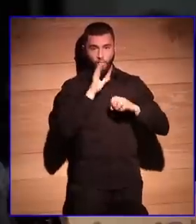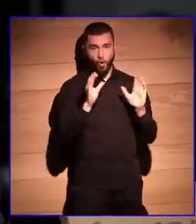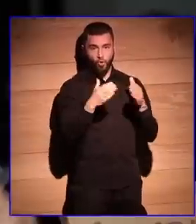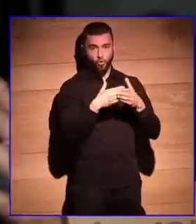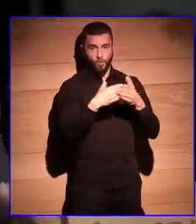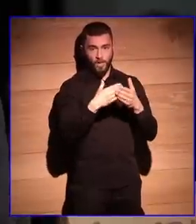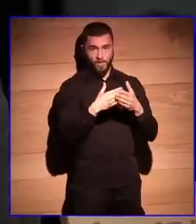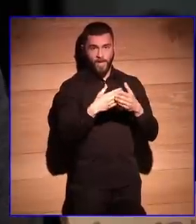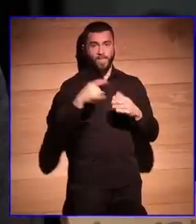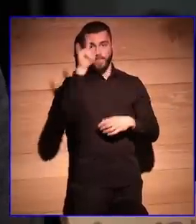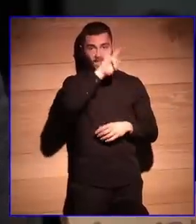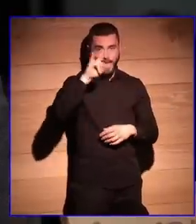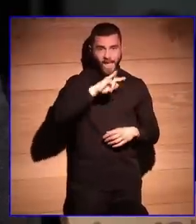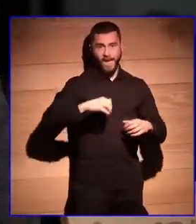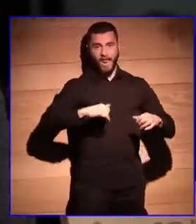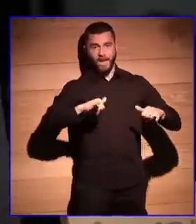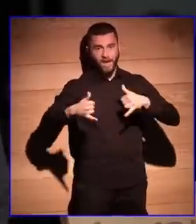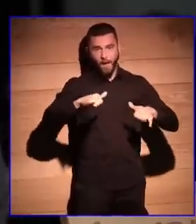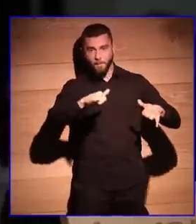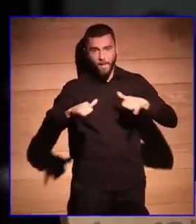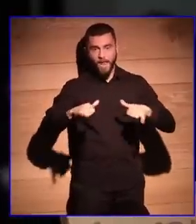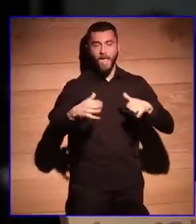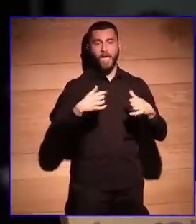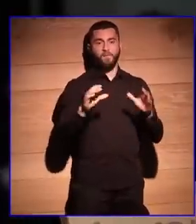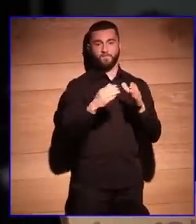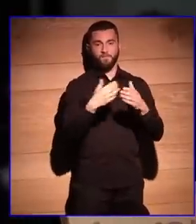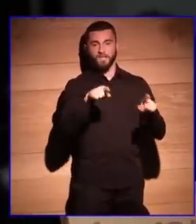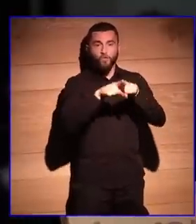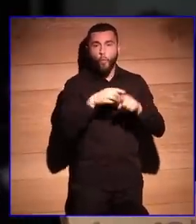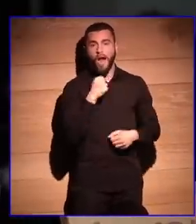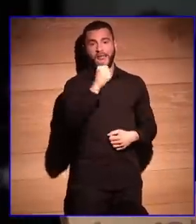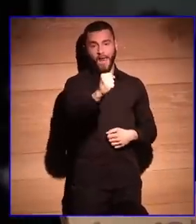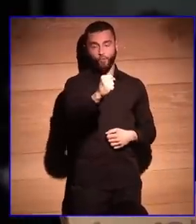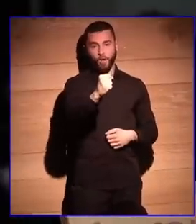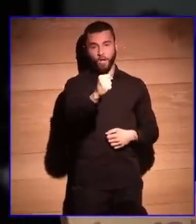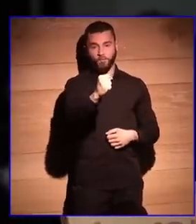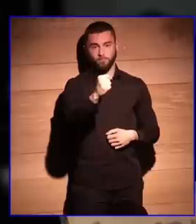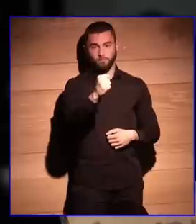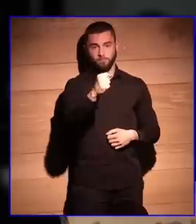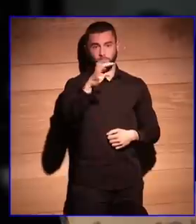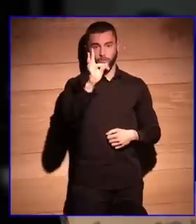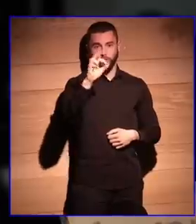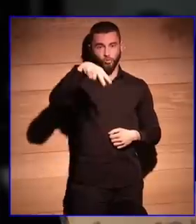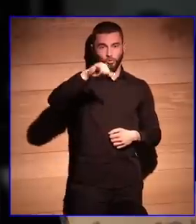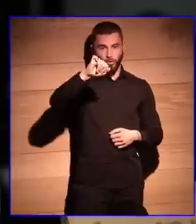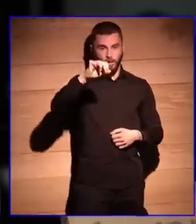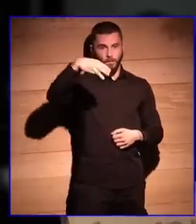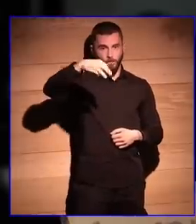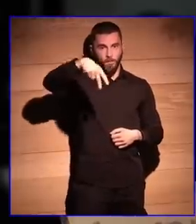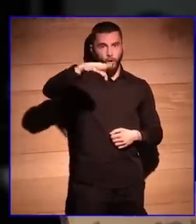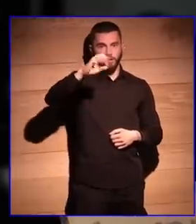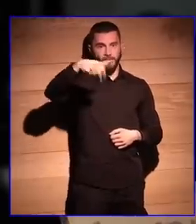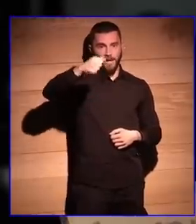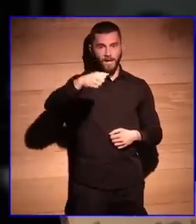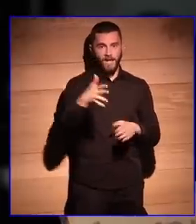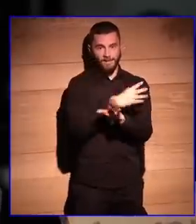comunidad negra, rapera, pandillera, como un héroe, no viendo... Tony Montana, sí. Tony Montana, ¿ha dicho? Ricky.